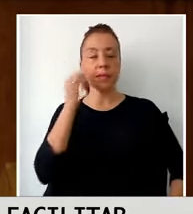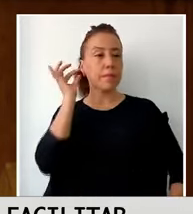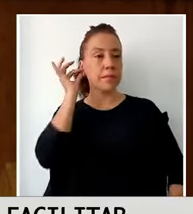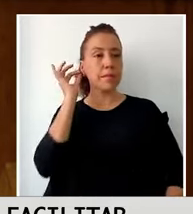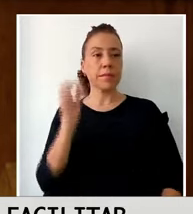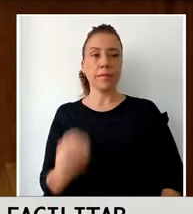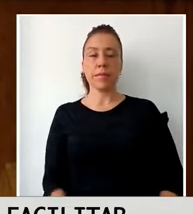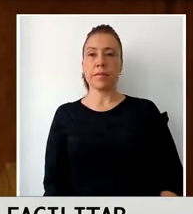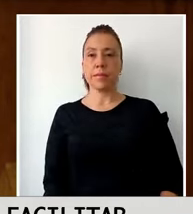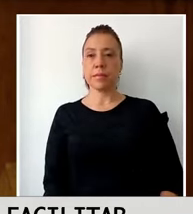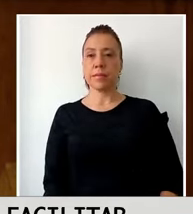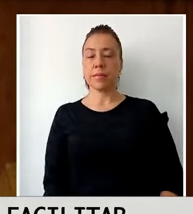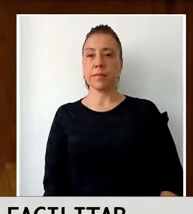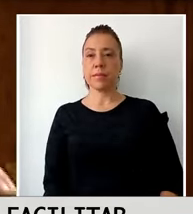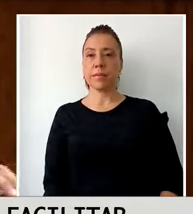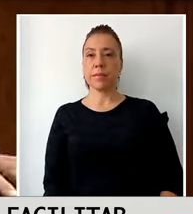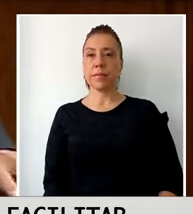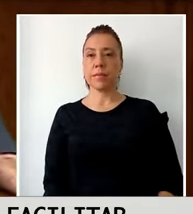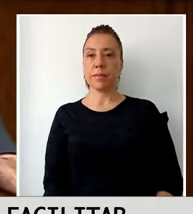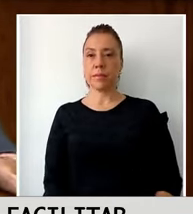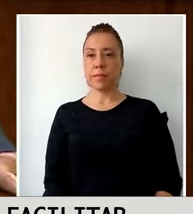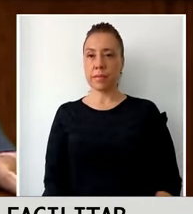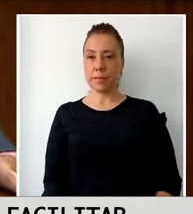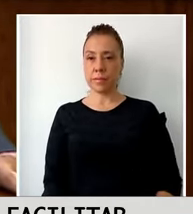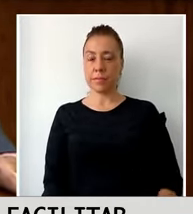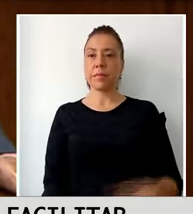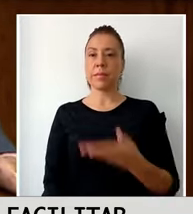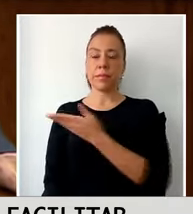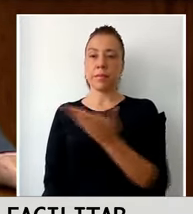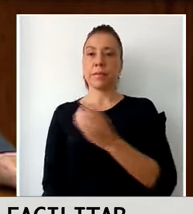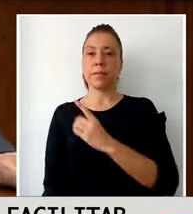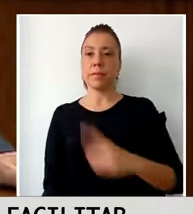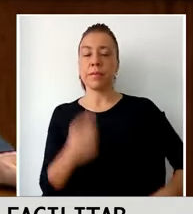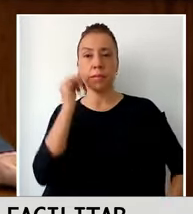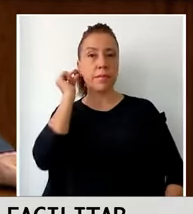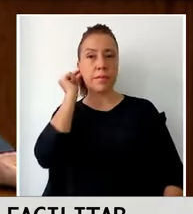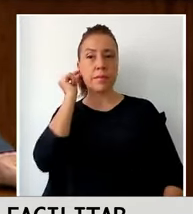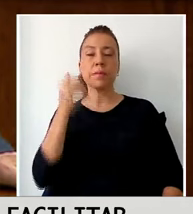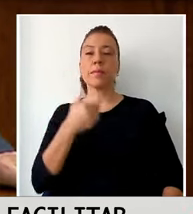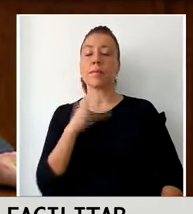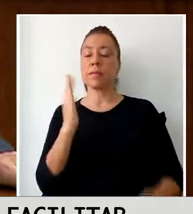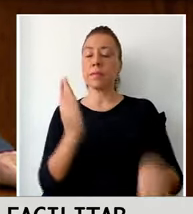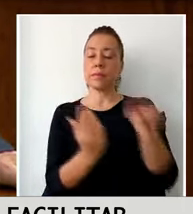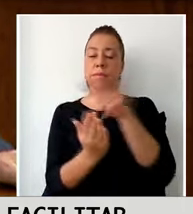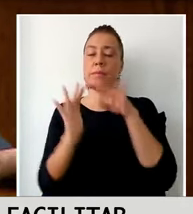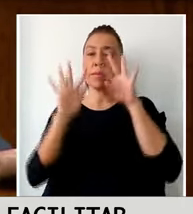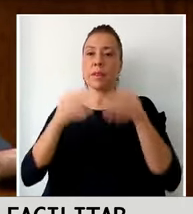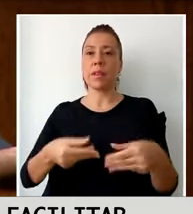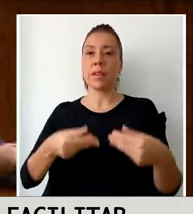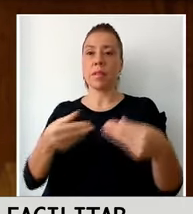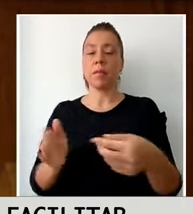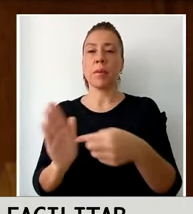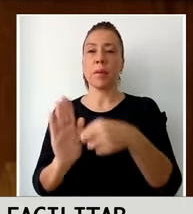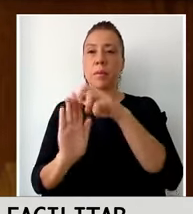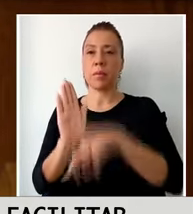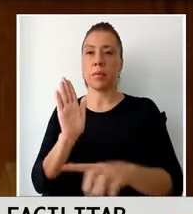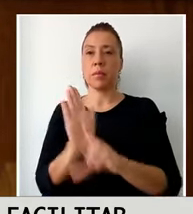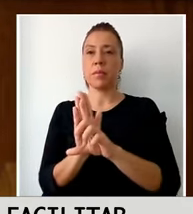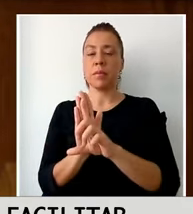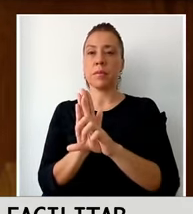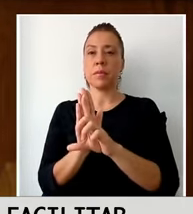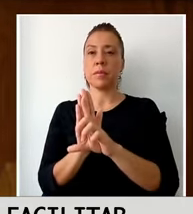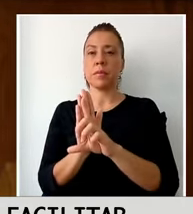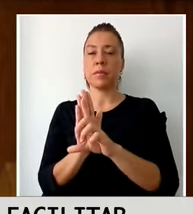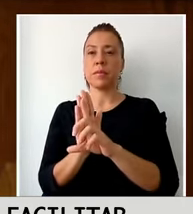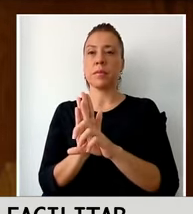honorables diputados y diputadas me corresponde rendir el informe sobre el proyecto de ley iniciado en las